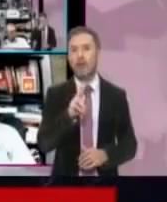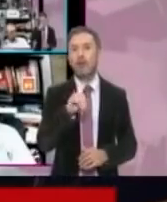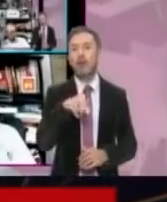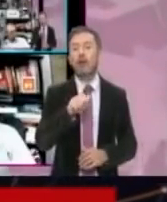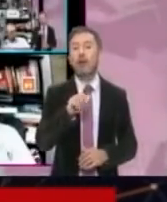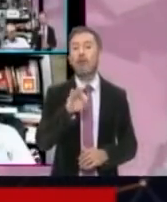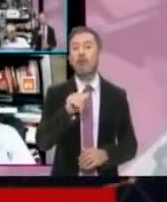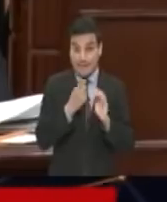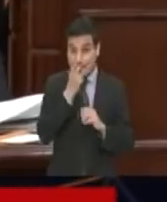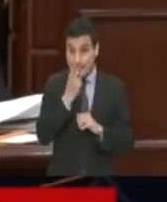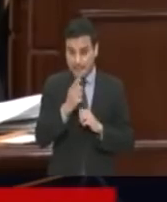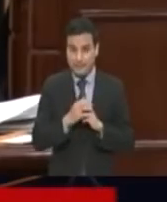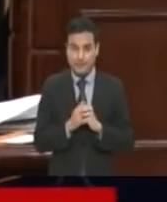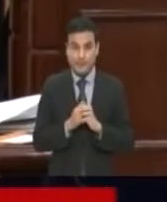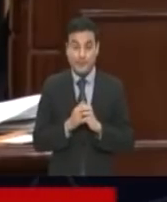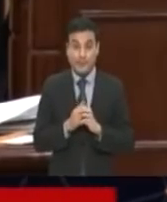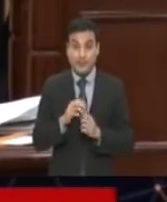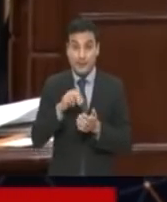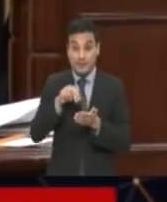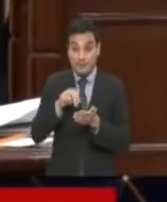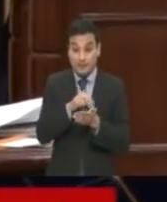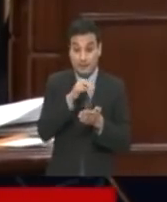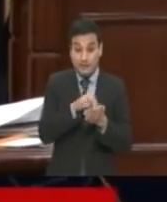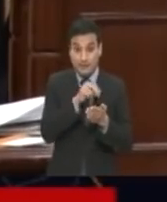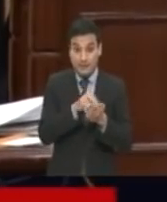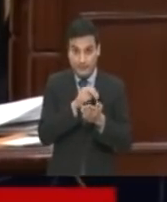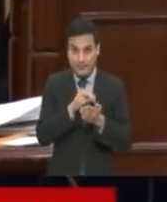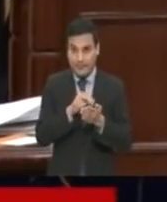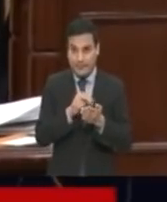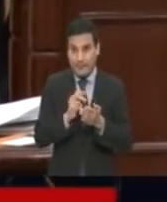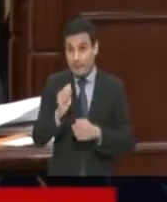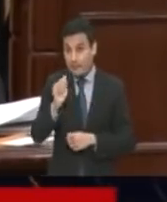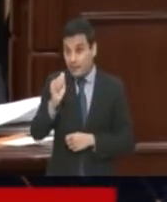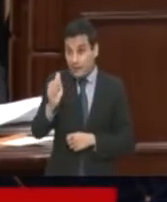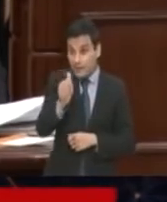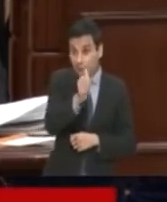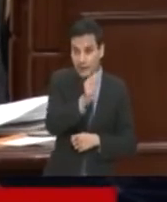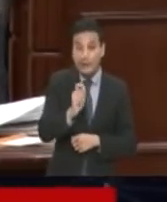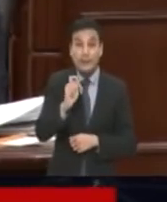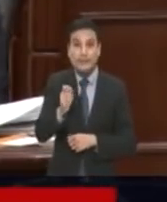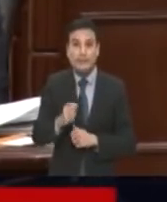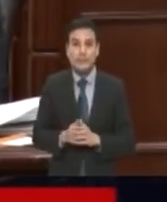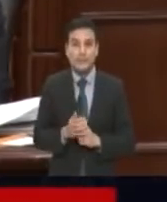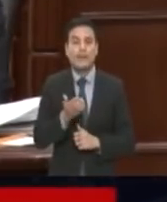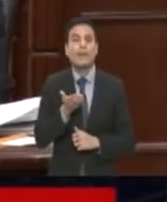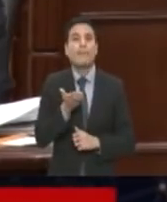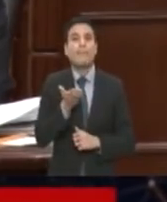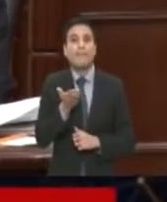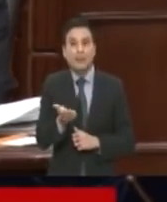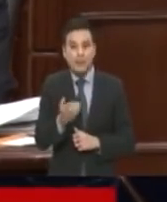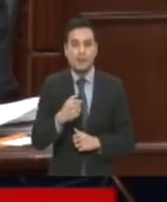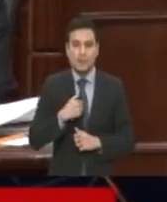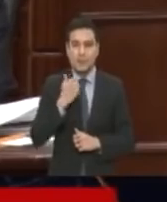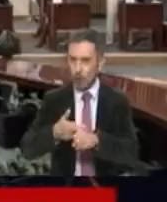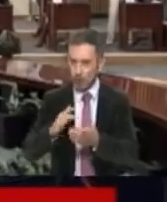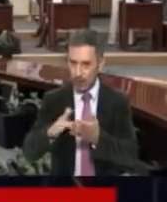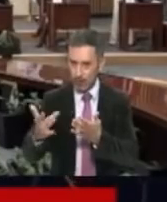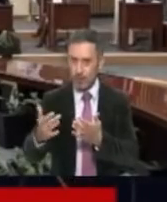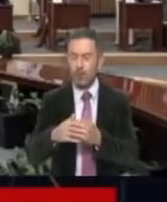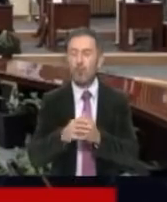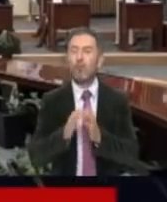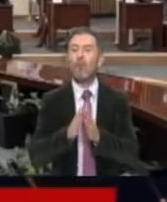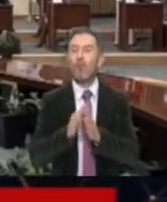Morena. Por eso a mí no me extraña que esta decisión de 6 de los